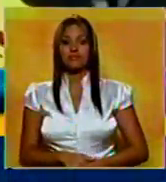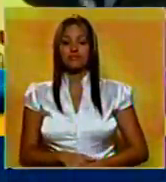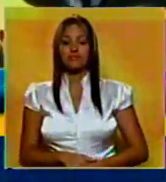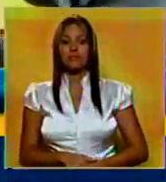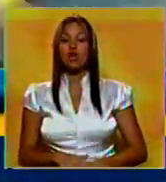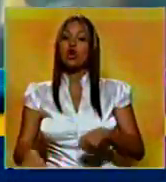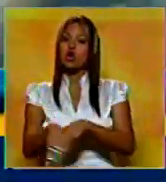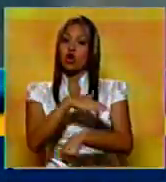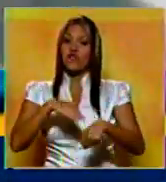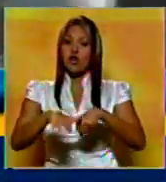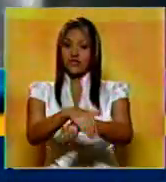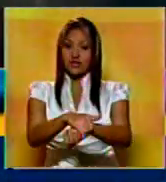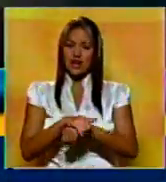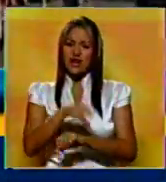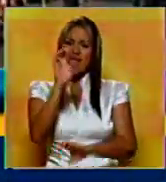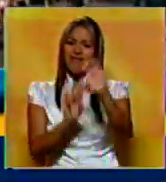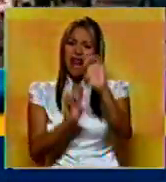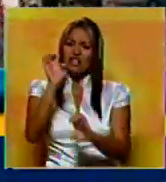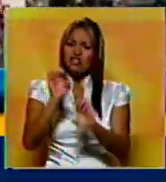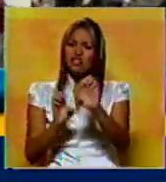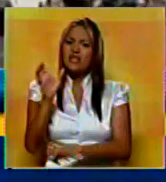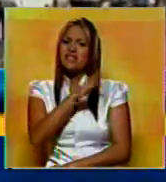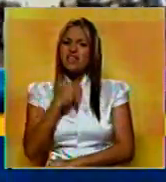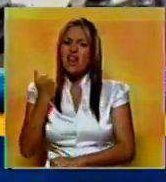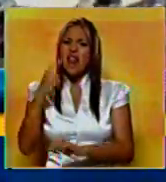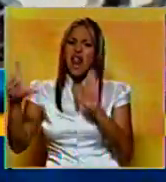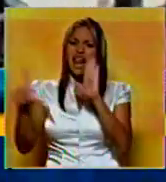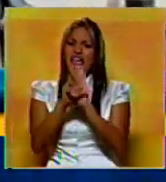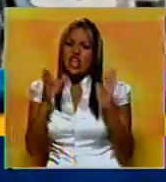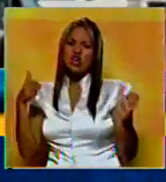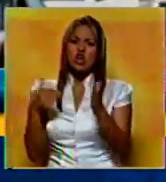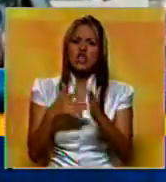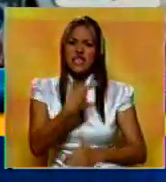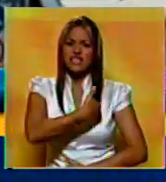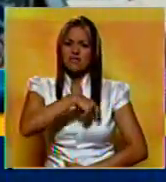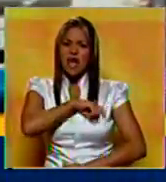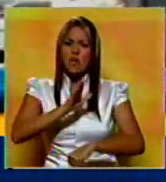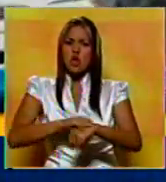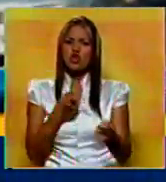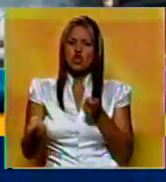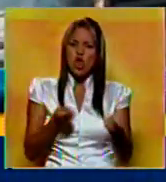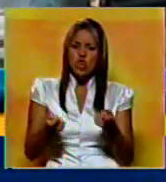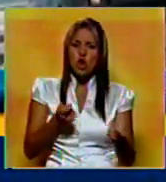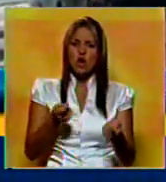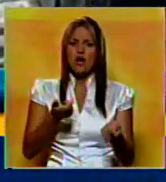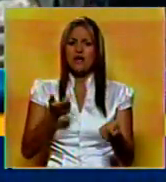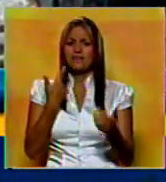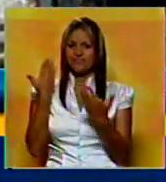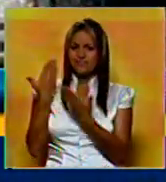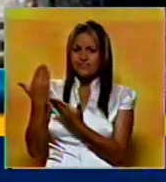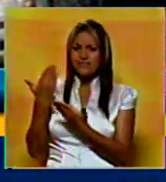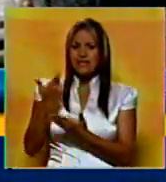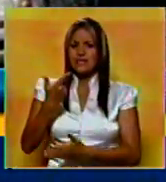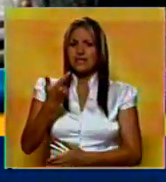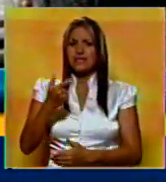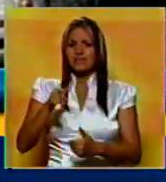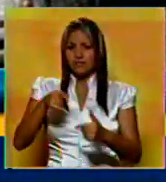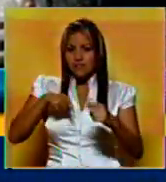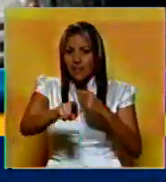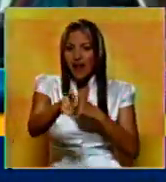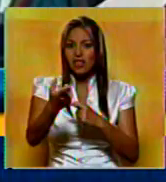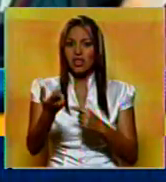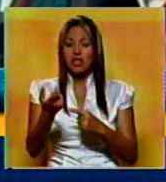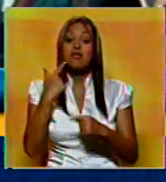El gobierno británico estudia tomar acciones legales contra España por los controles en la frontera con Gibraltar. Un portavoz del Downing